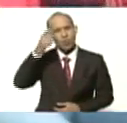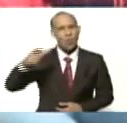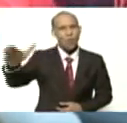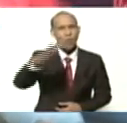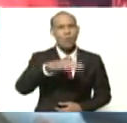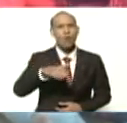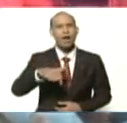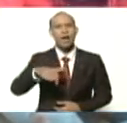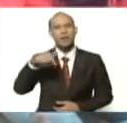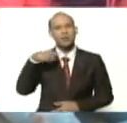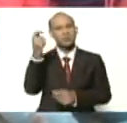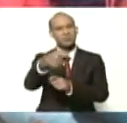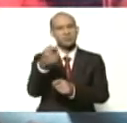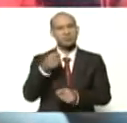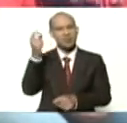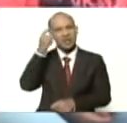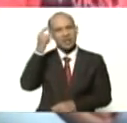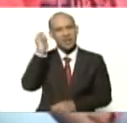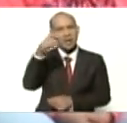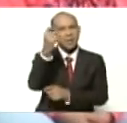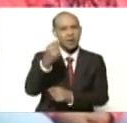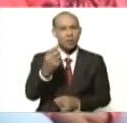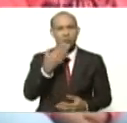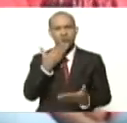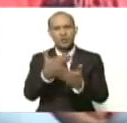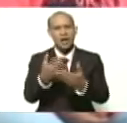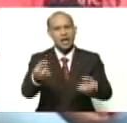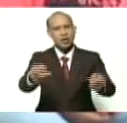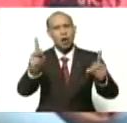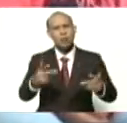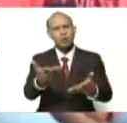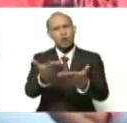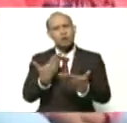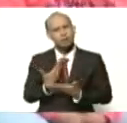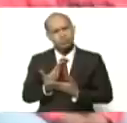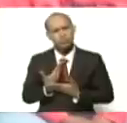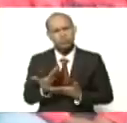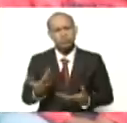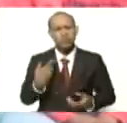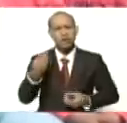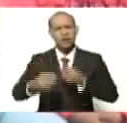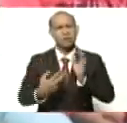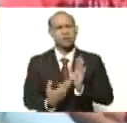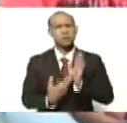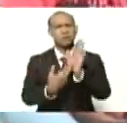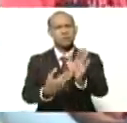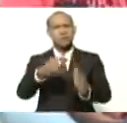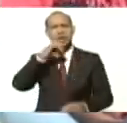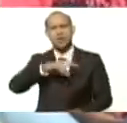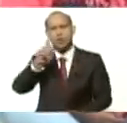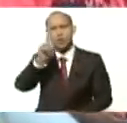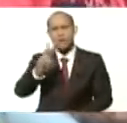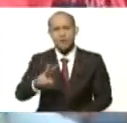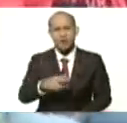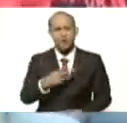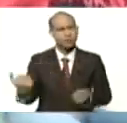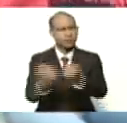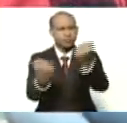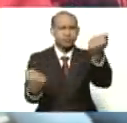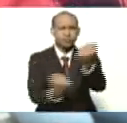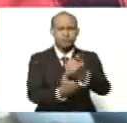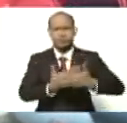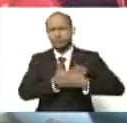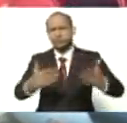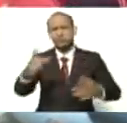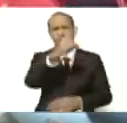día del pescador agradecemos por la oportunidad que nos da de ser protagonistas de la historia de venezuela puentes con los pescadores y